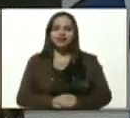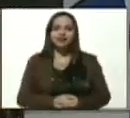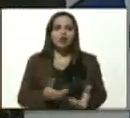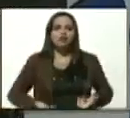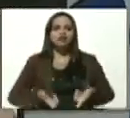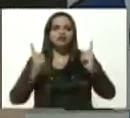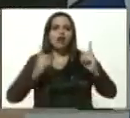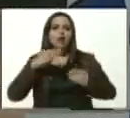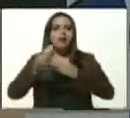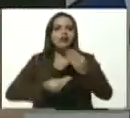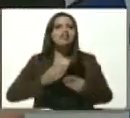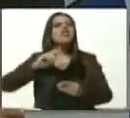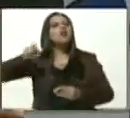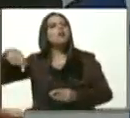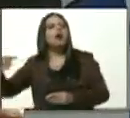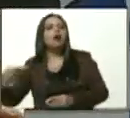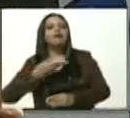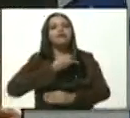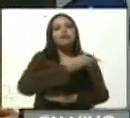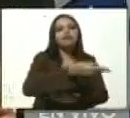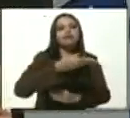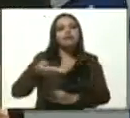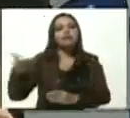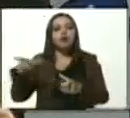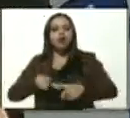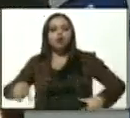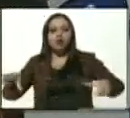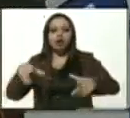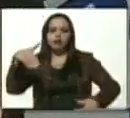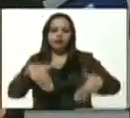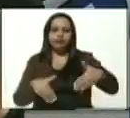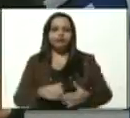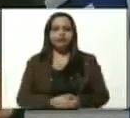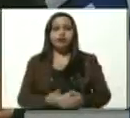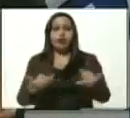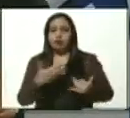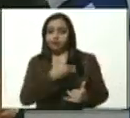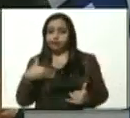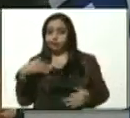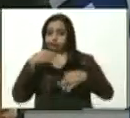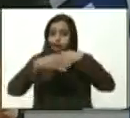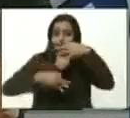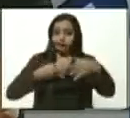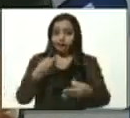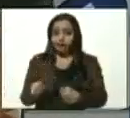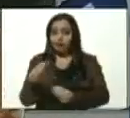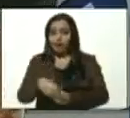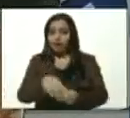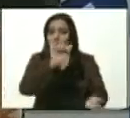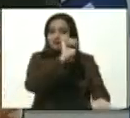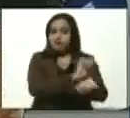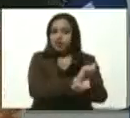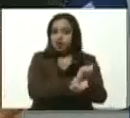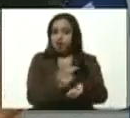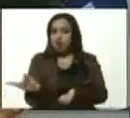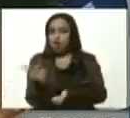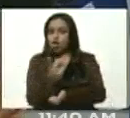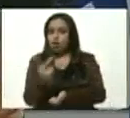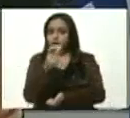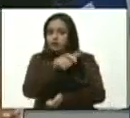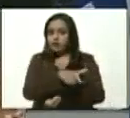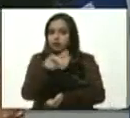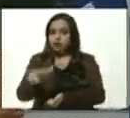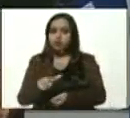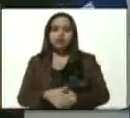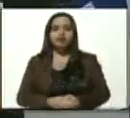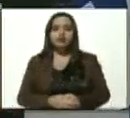para ser repartidos a los centros electorales. Quiero destacar que además fueron detenidos otros 2 implicados